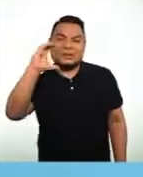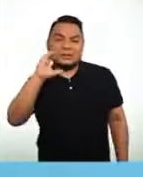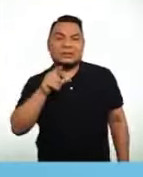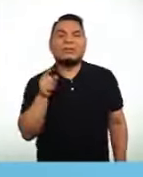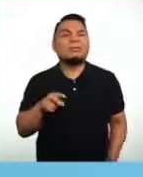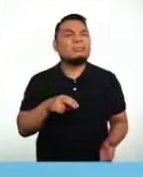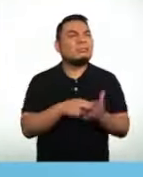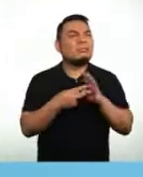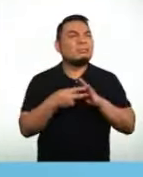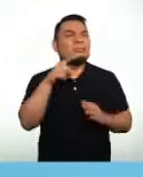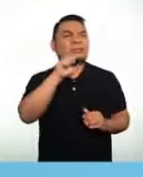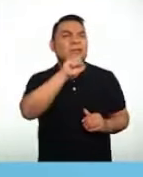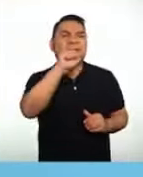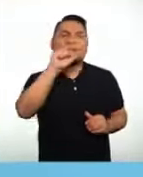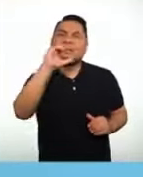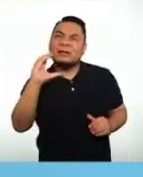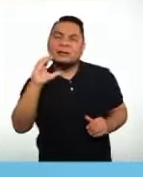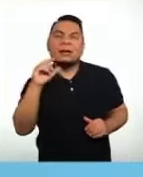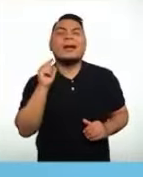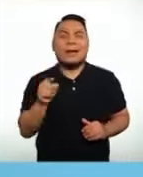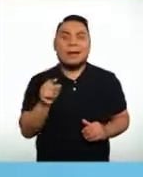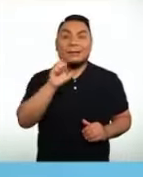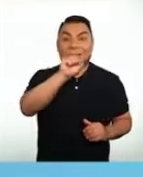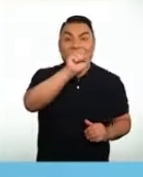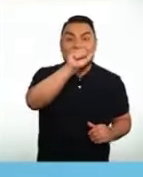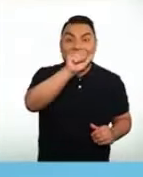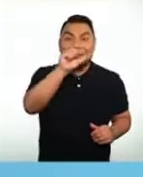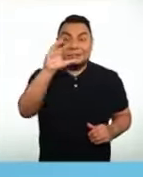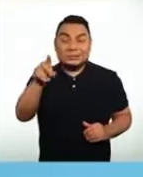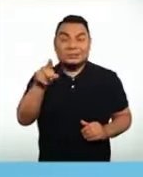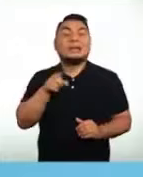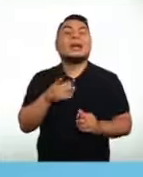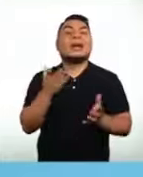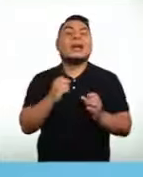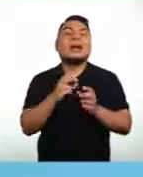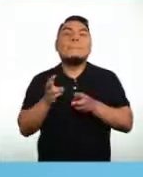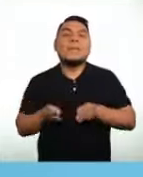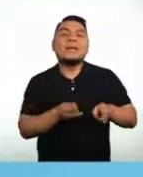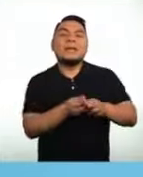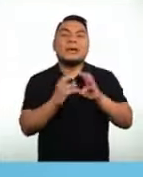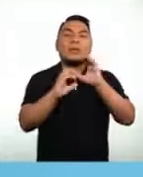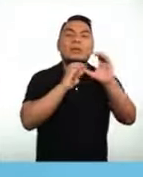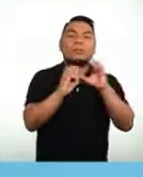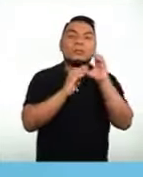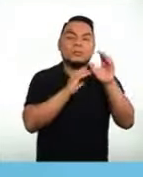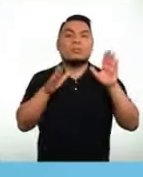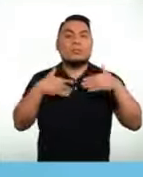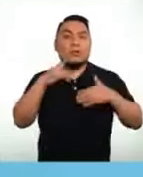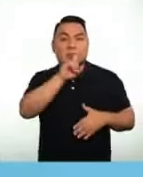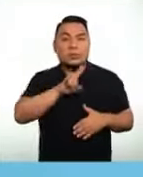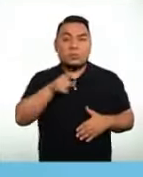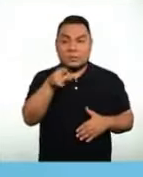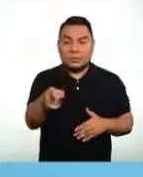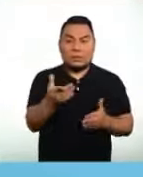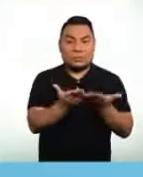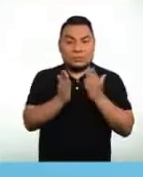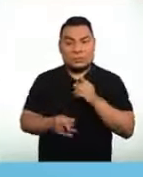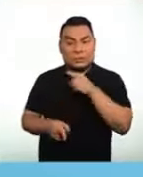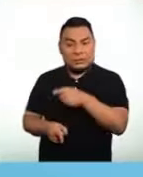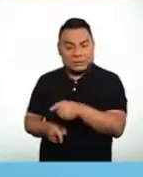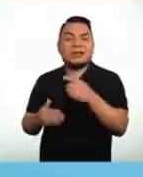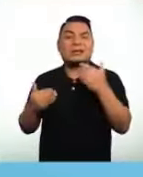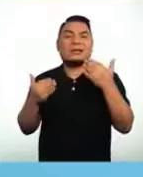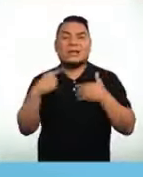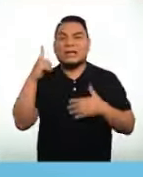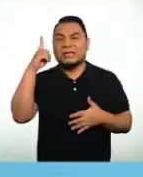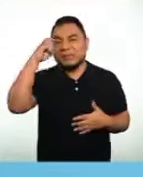SAC. ¿Y qué son los SAC? Los SAC son sistemas de comunicación que se pueden usar cuando la o